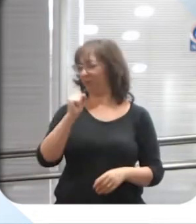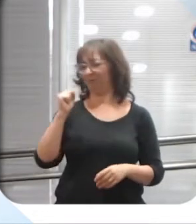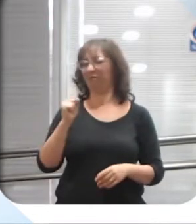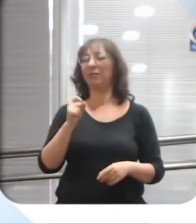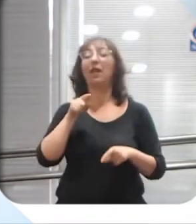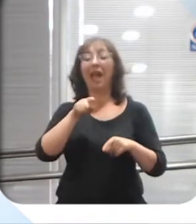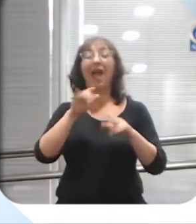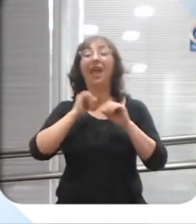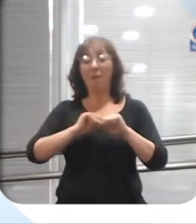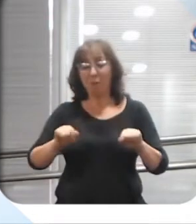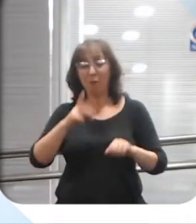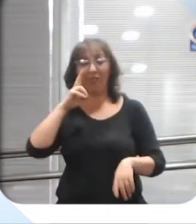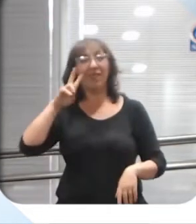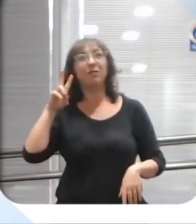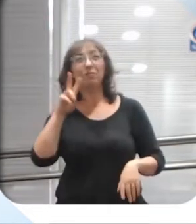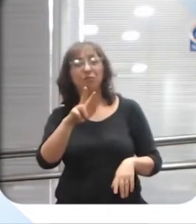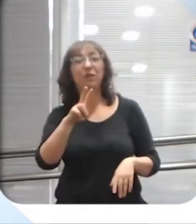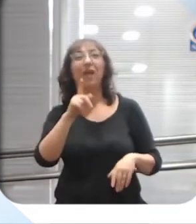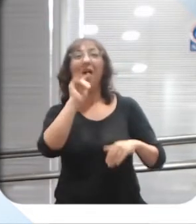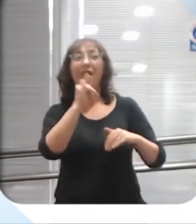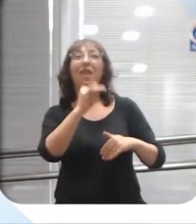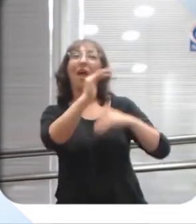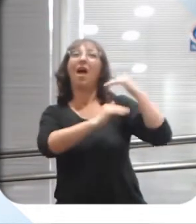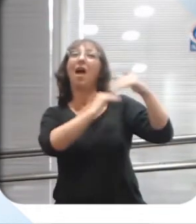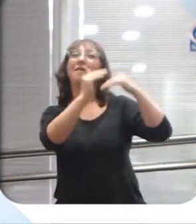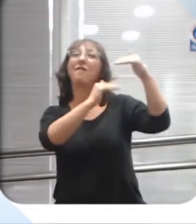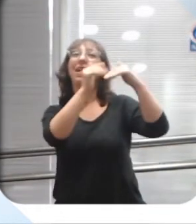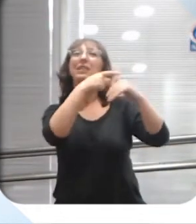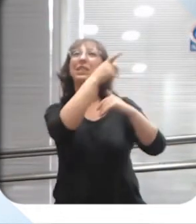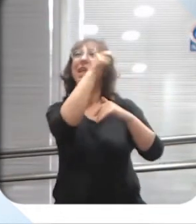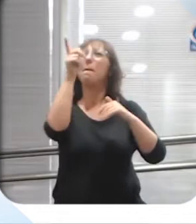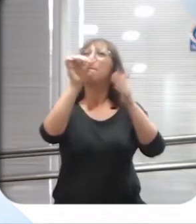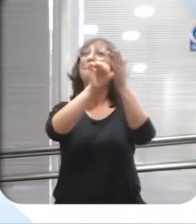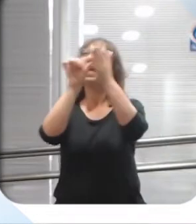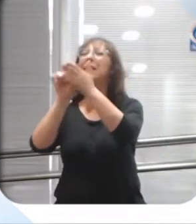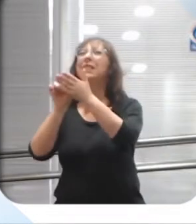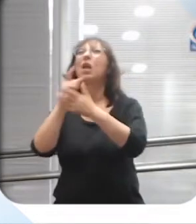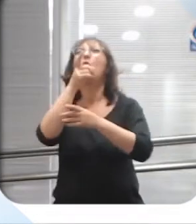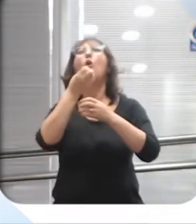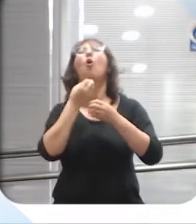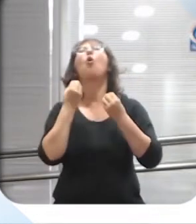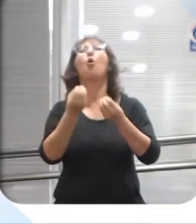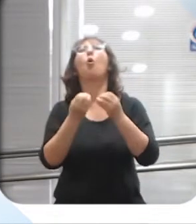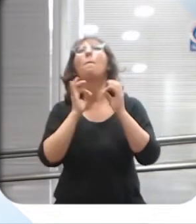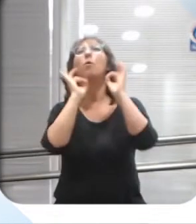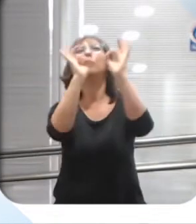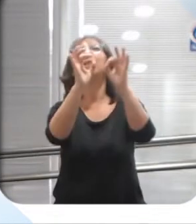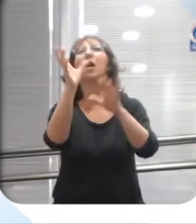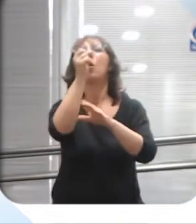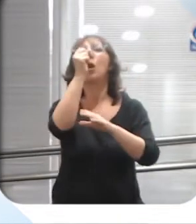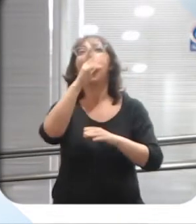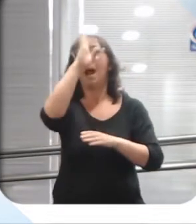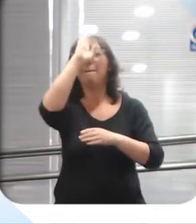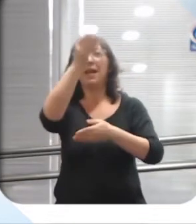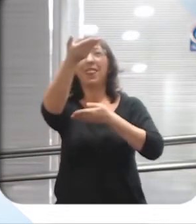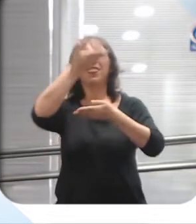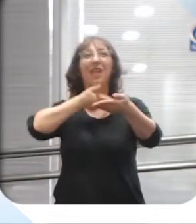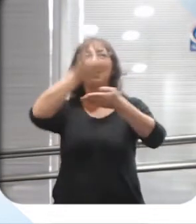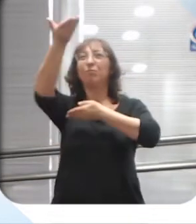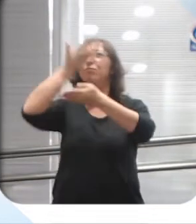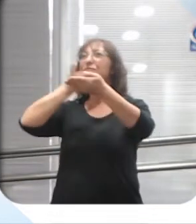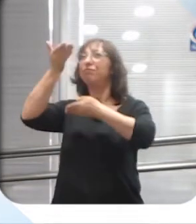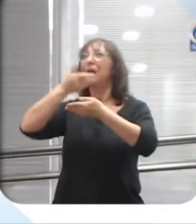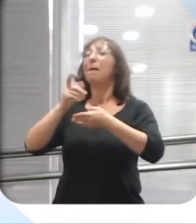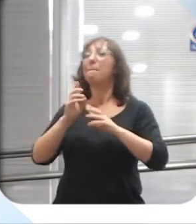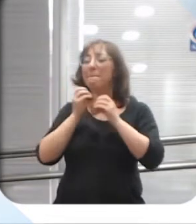porque podemos ver los avances que han tenido otros países y cómo han logrado esos avances y poder aprender unos de otros para poder